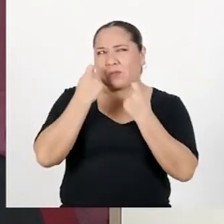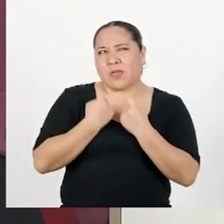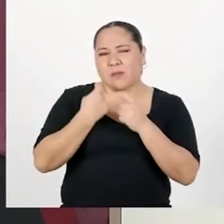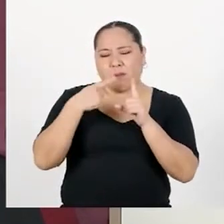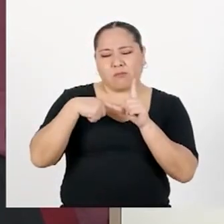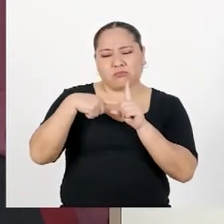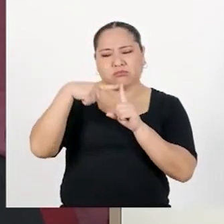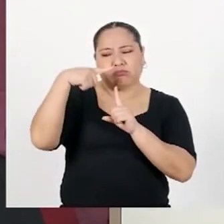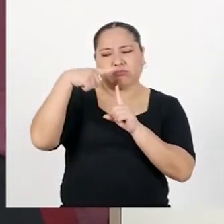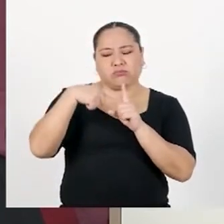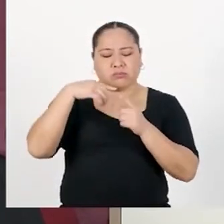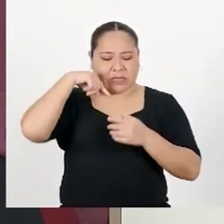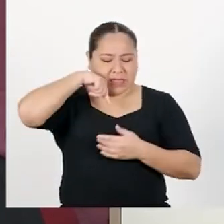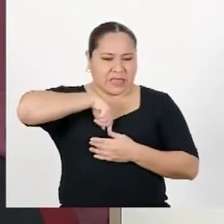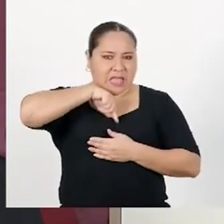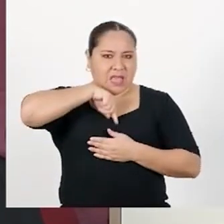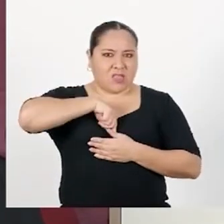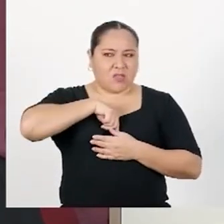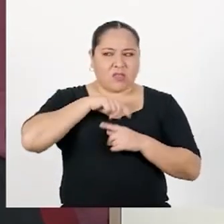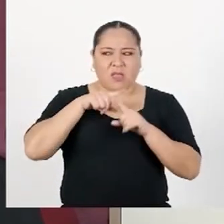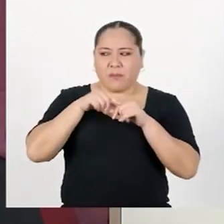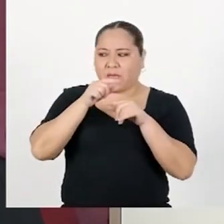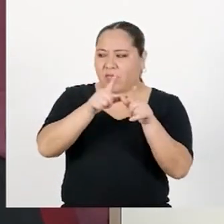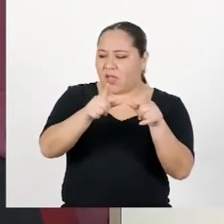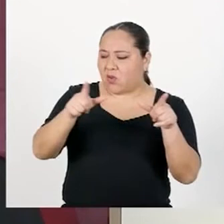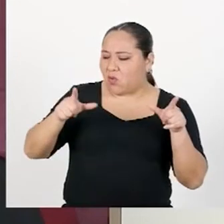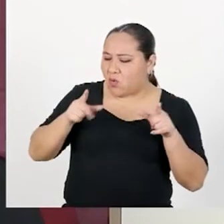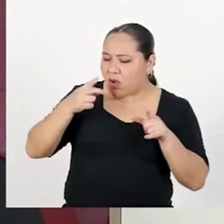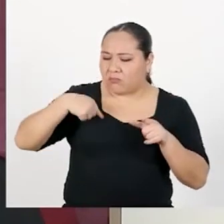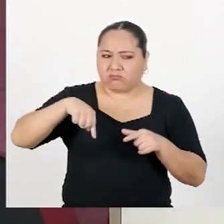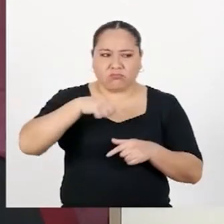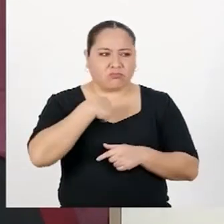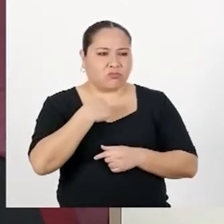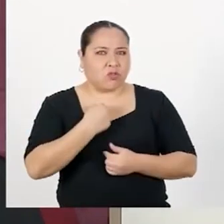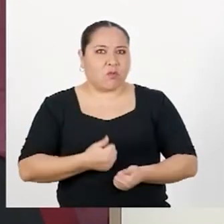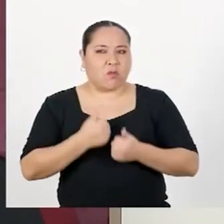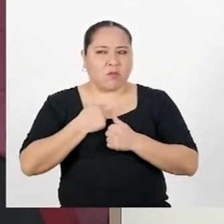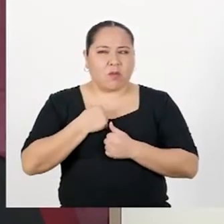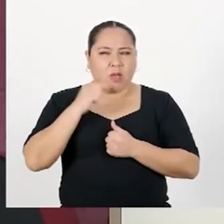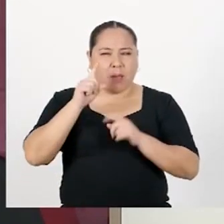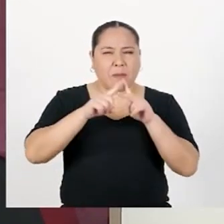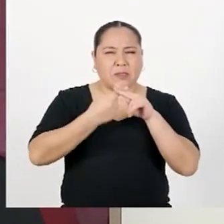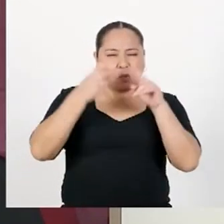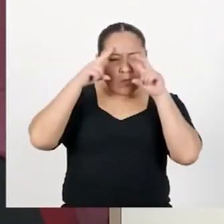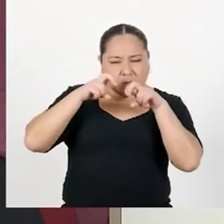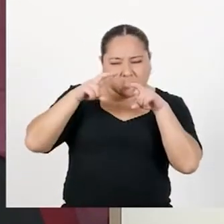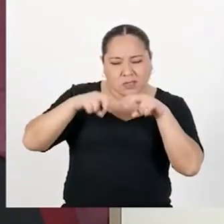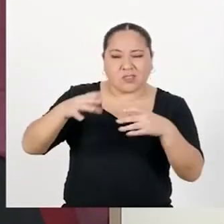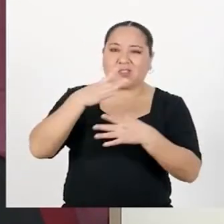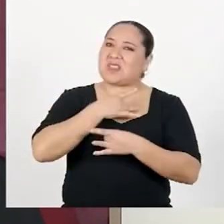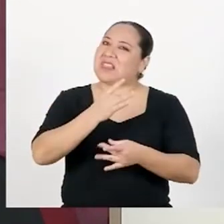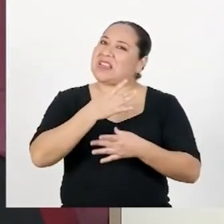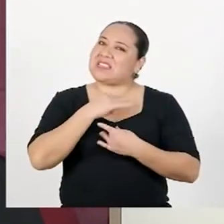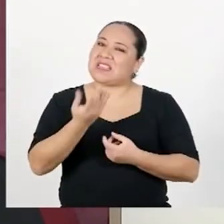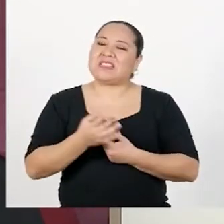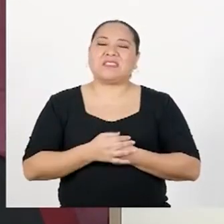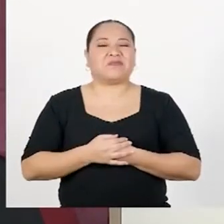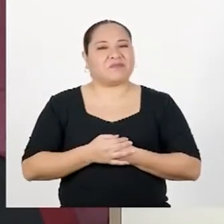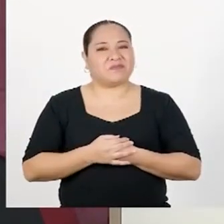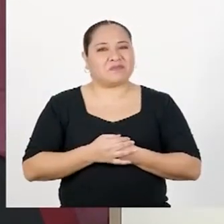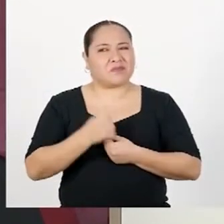Preguntarme por la temperatura de mi cuerpo con respecto al espacio en el que vivo ha desencadenado una investigación muy